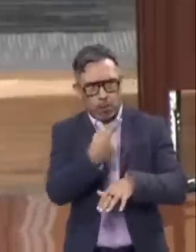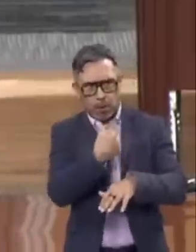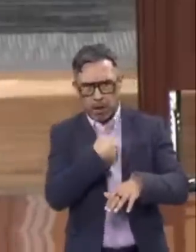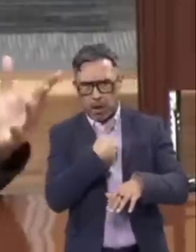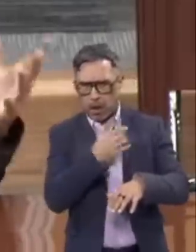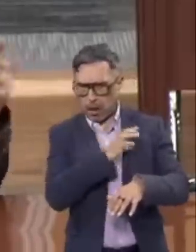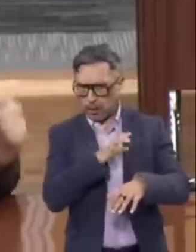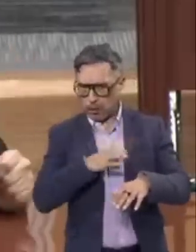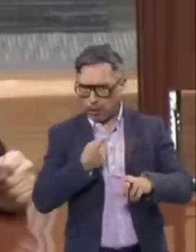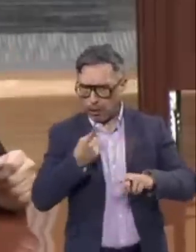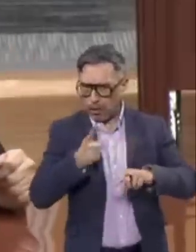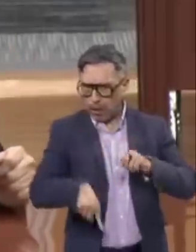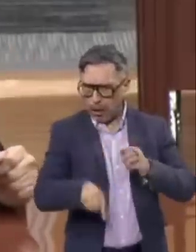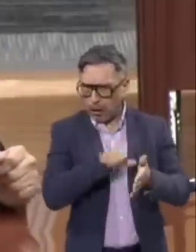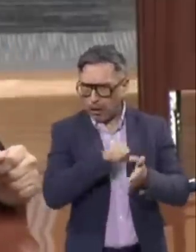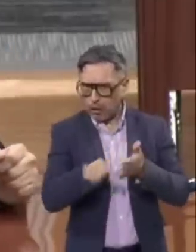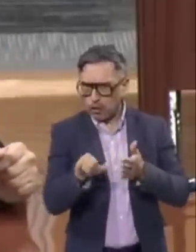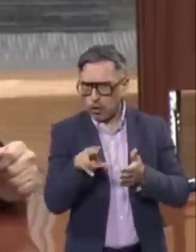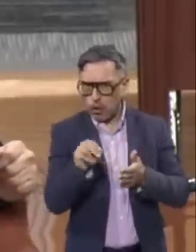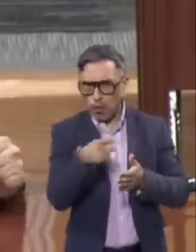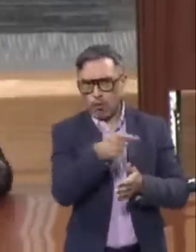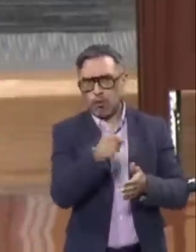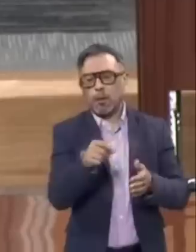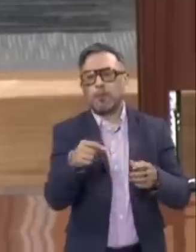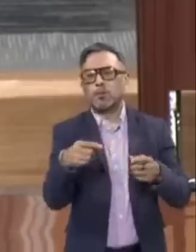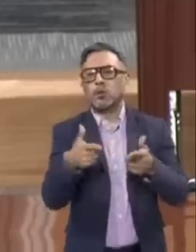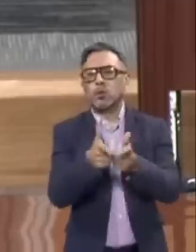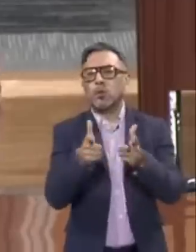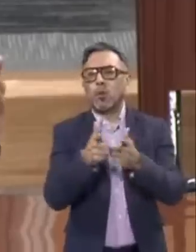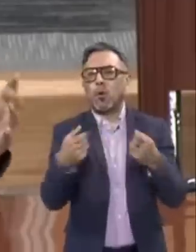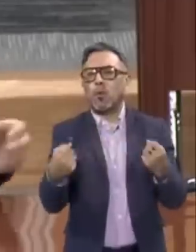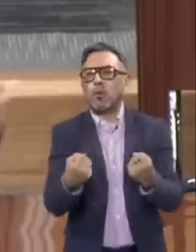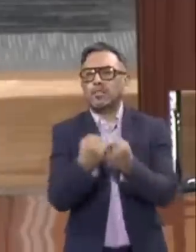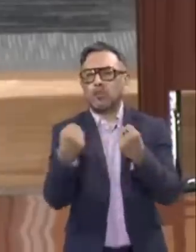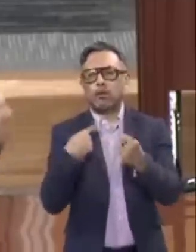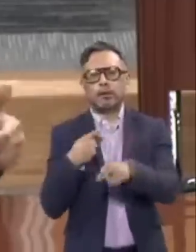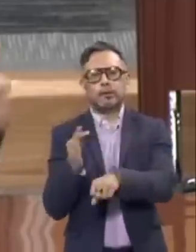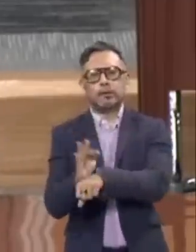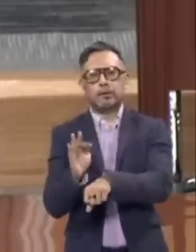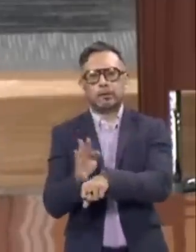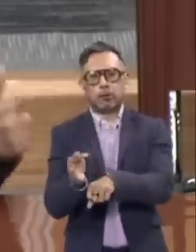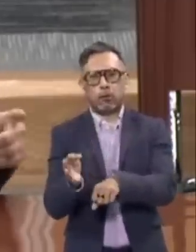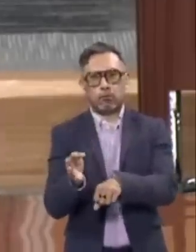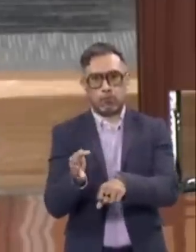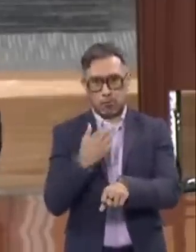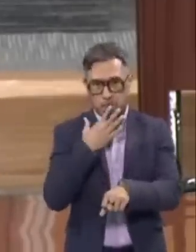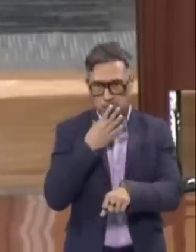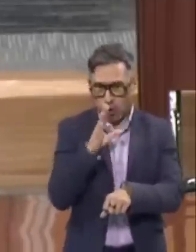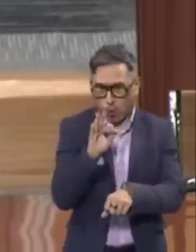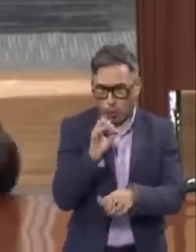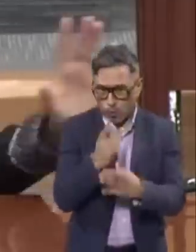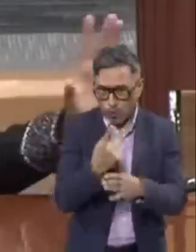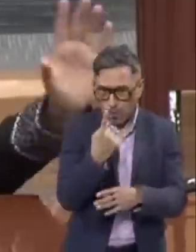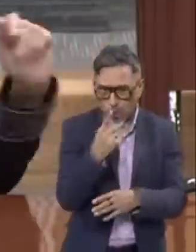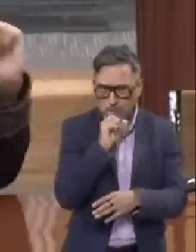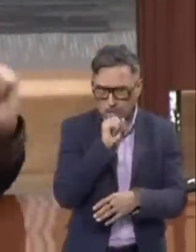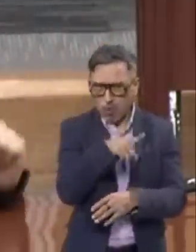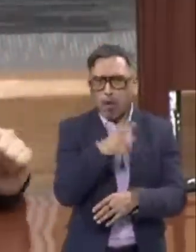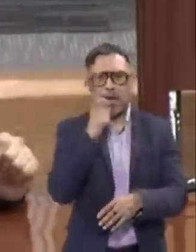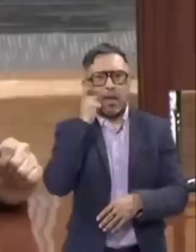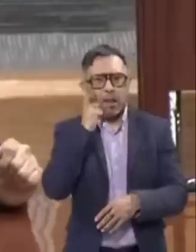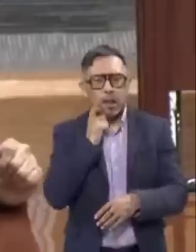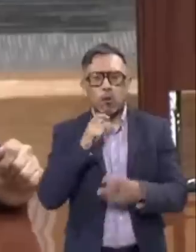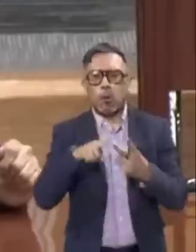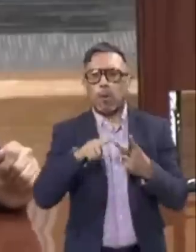candidatura, todo para favorecer a la oposición. Y eso no es todo. En Guerrero y en Michoacán, ahí sí, de plano quitaron